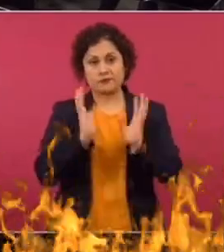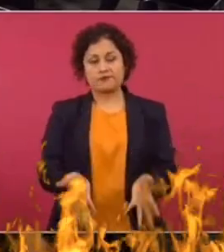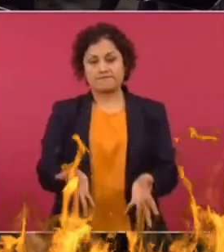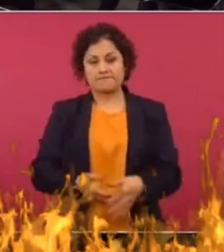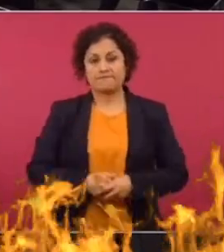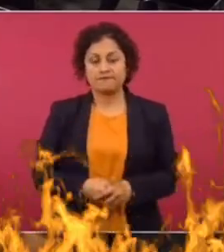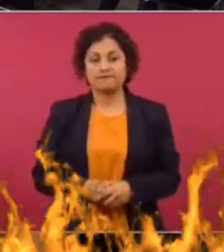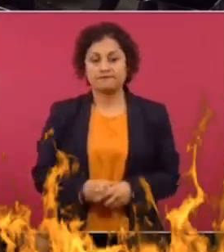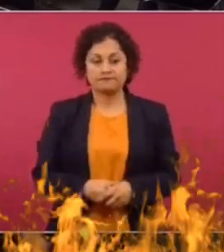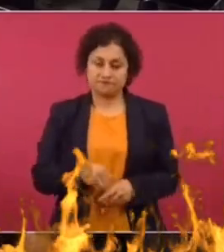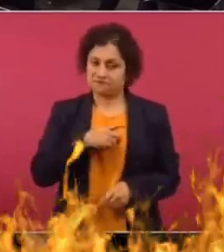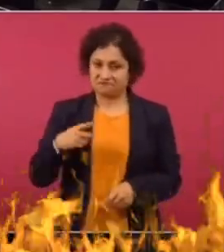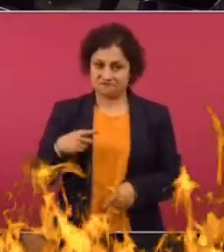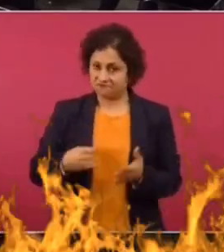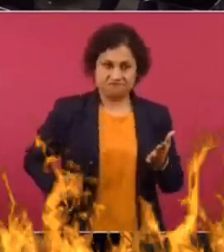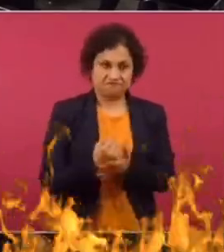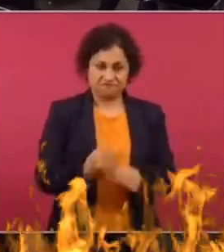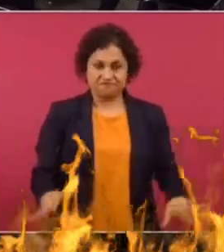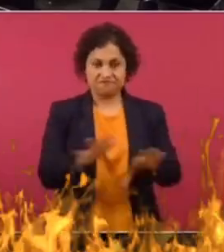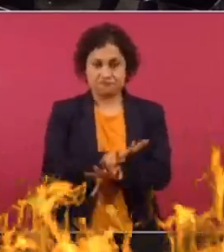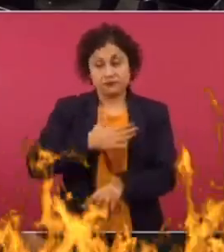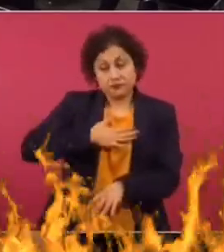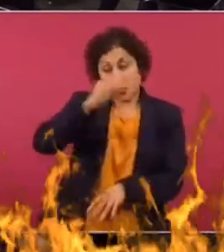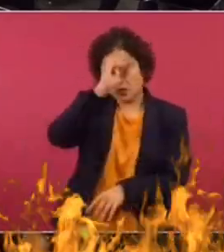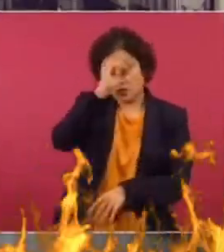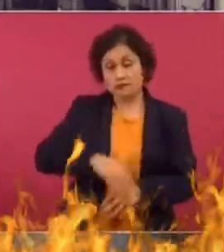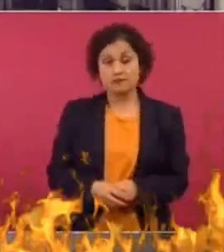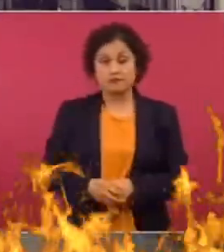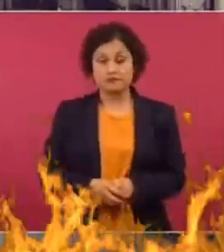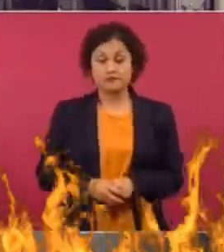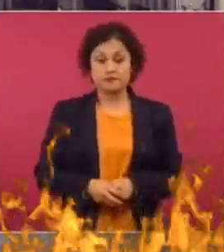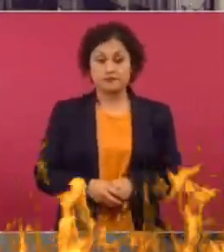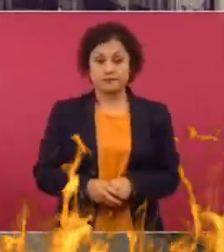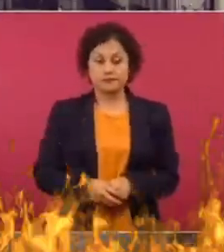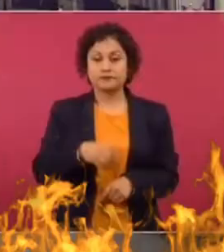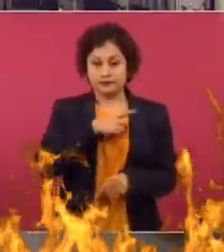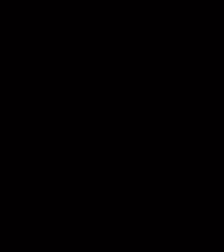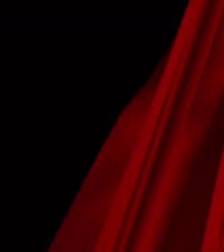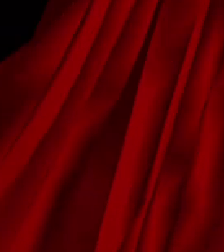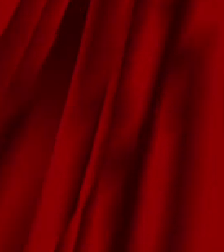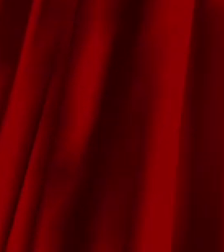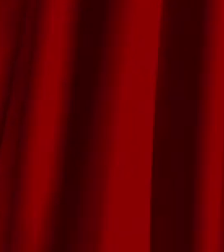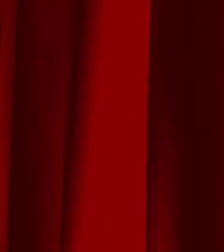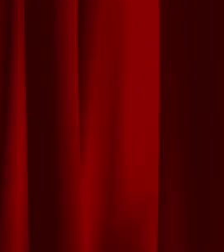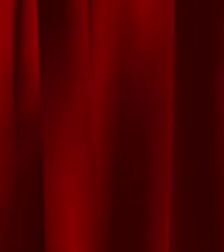tajante, decisiva. Ese es mi punto de vista. Tenerlo claro.